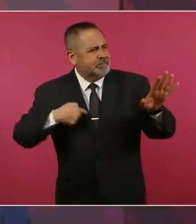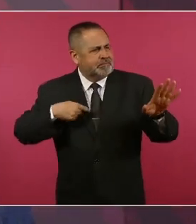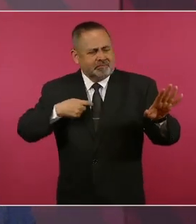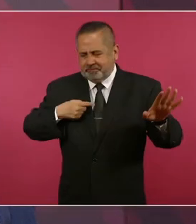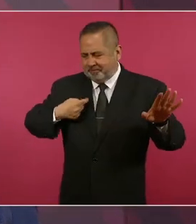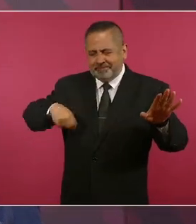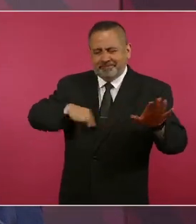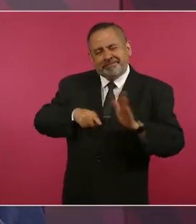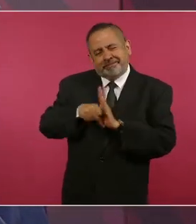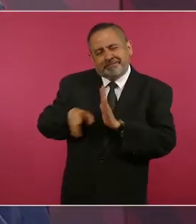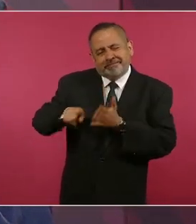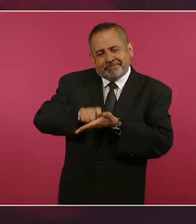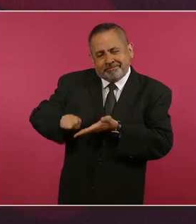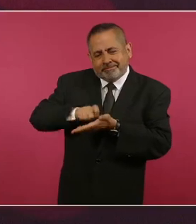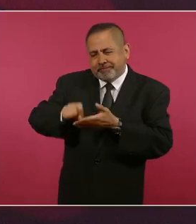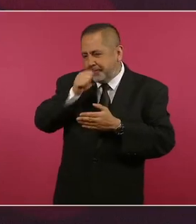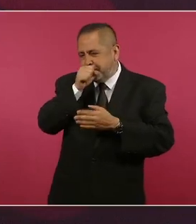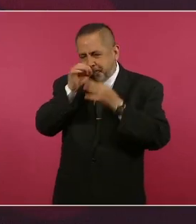nosotros